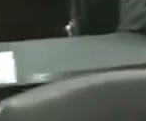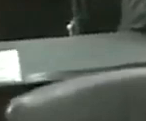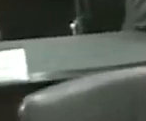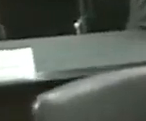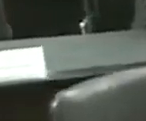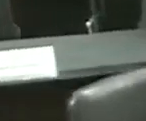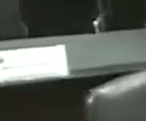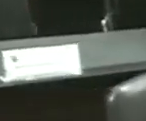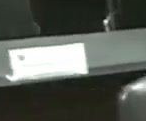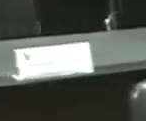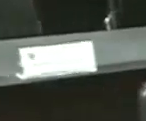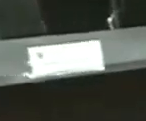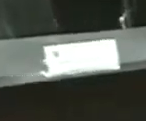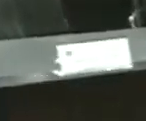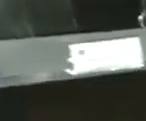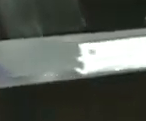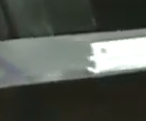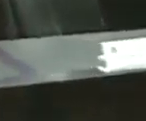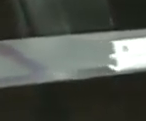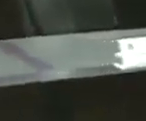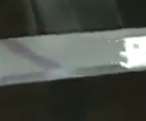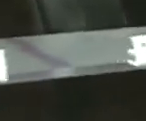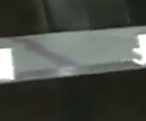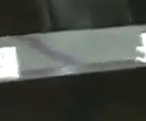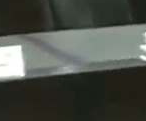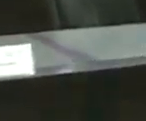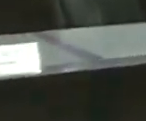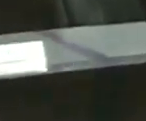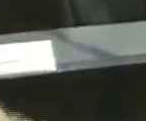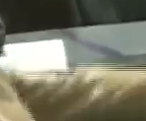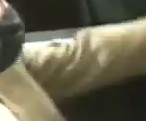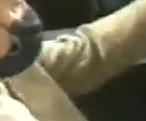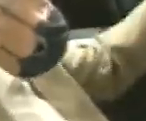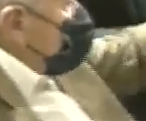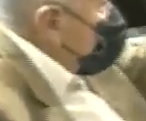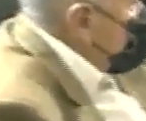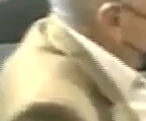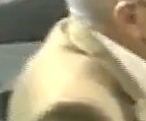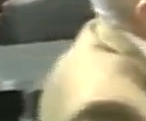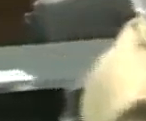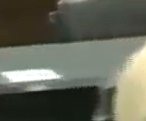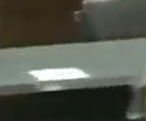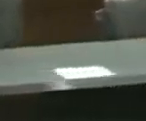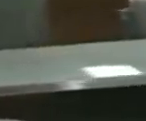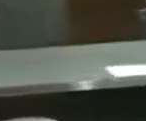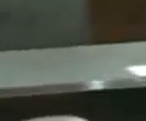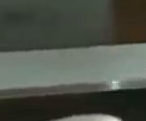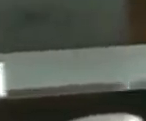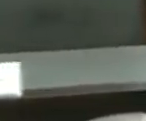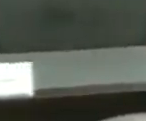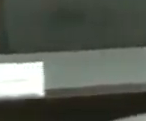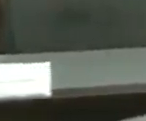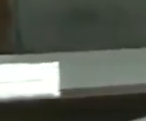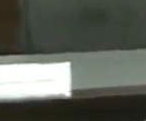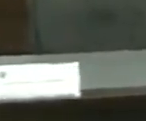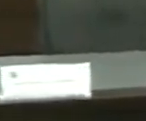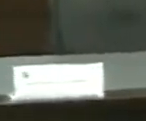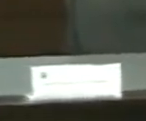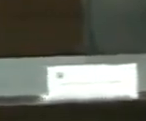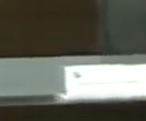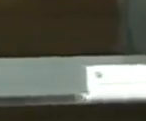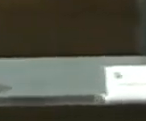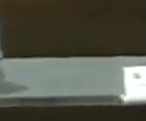saldo de aproximadamente 6 funcionarios heridos, pero gracias a esa actuación inmediata de los cuerpos de seguridad se logró